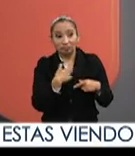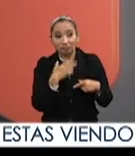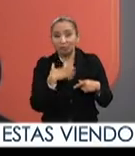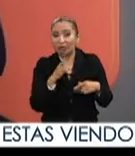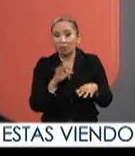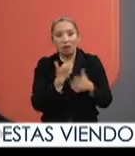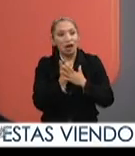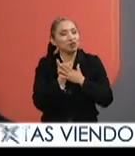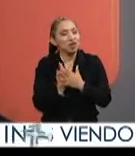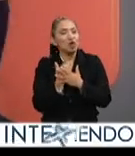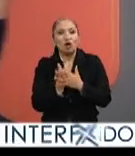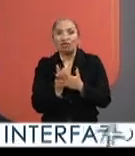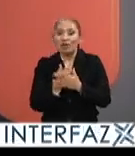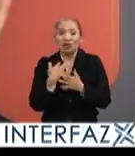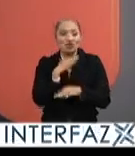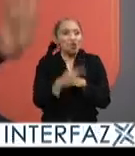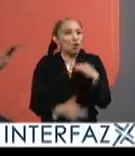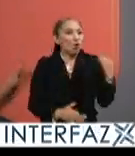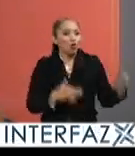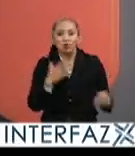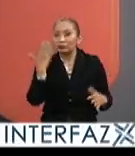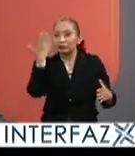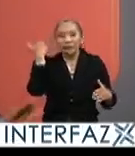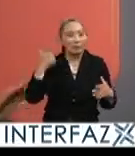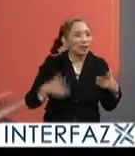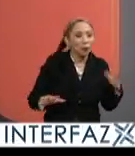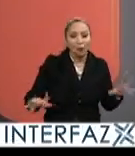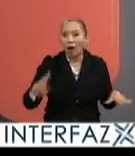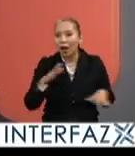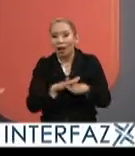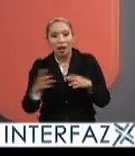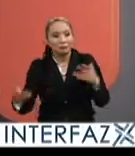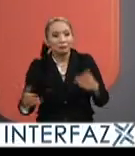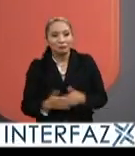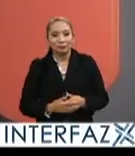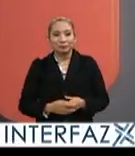mi mano derecha y mi mano izquierda, ya no sabía en qué momento cuál era cuál.